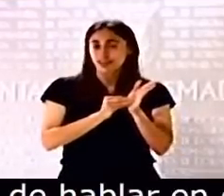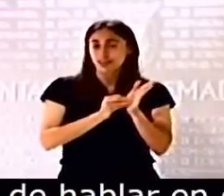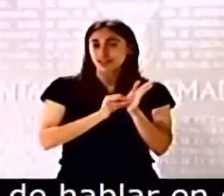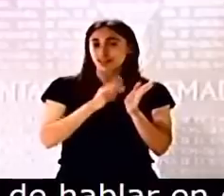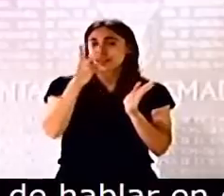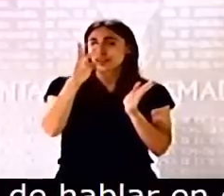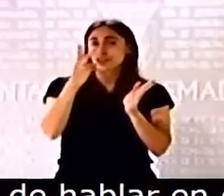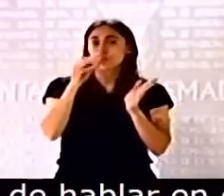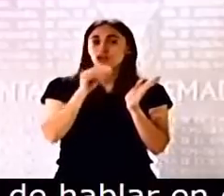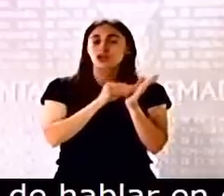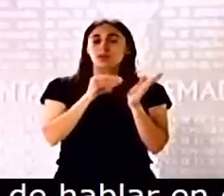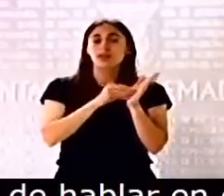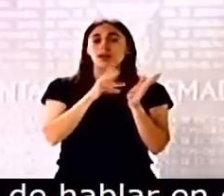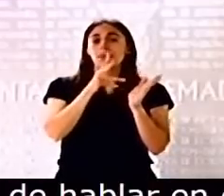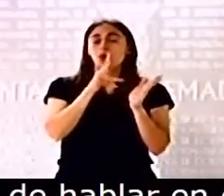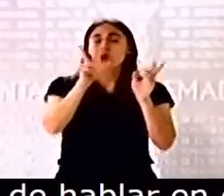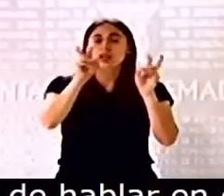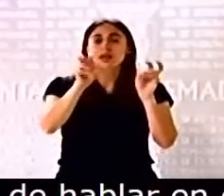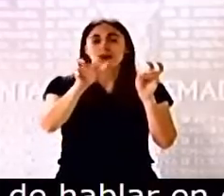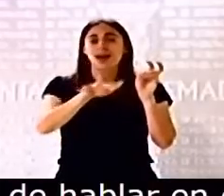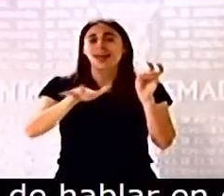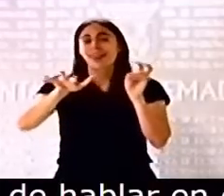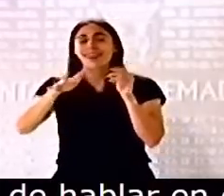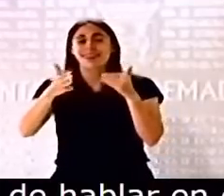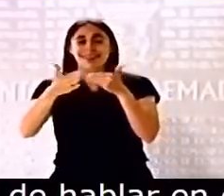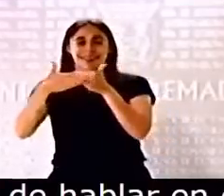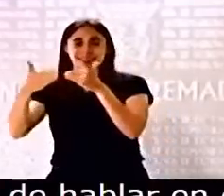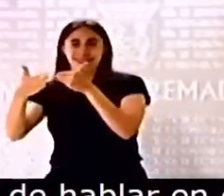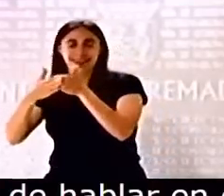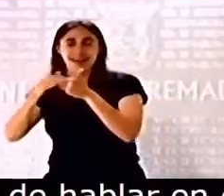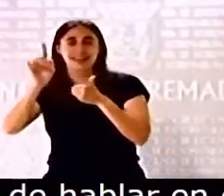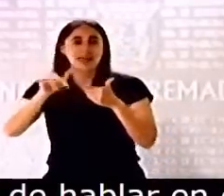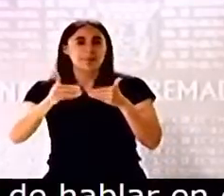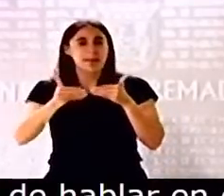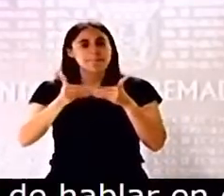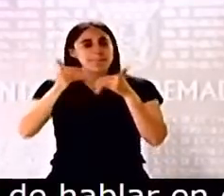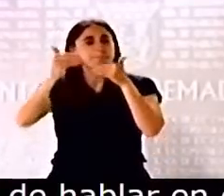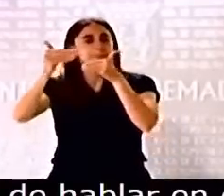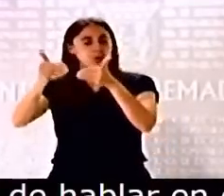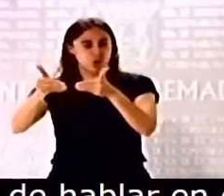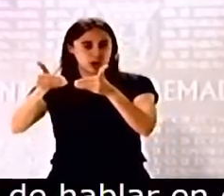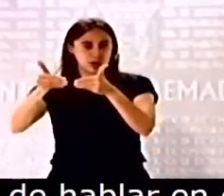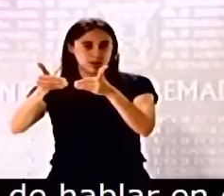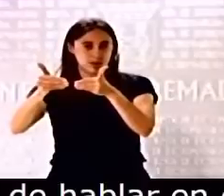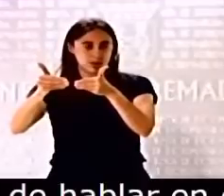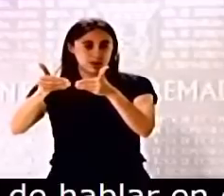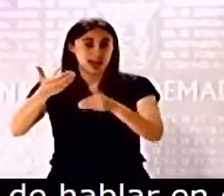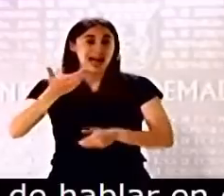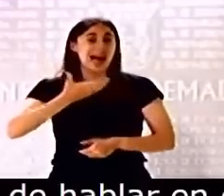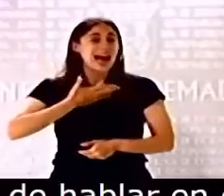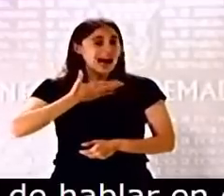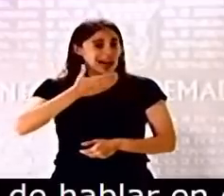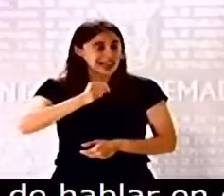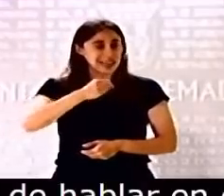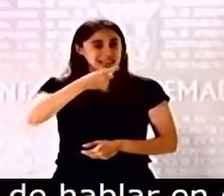motivo de los cierres perimetrales y de la prórroga del cierre perimetral con el alcalde de Guareña.